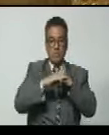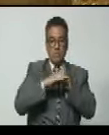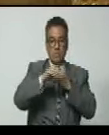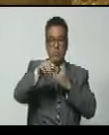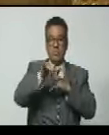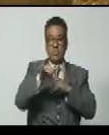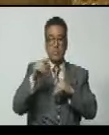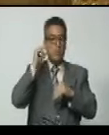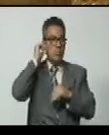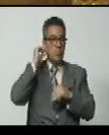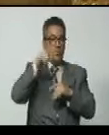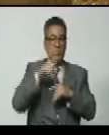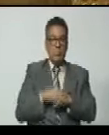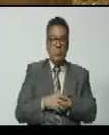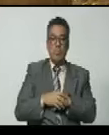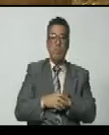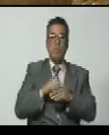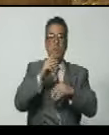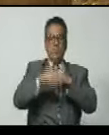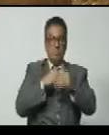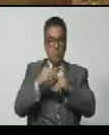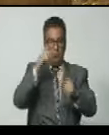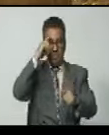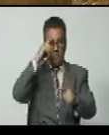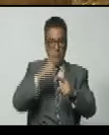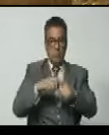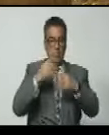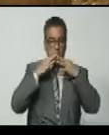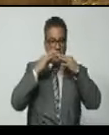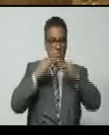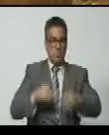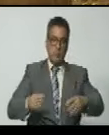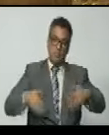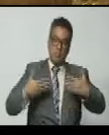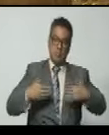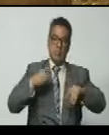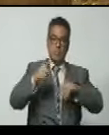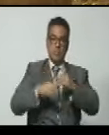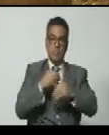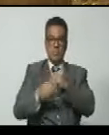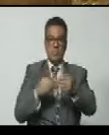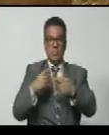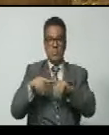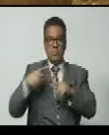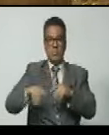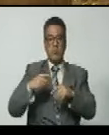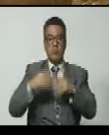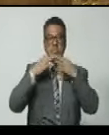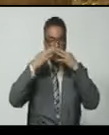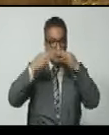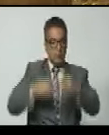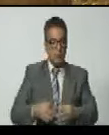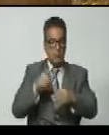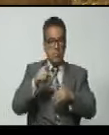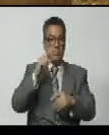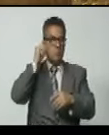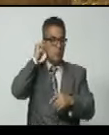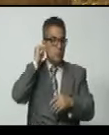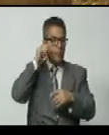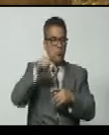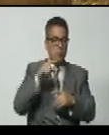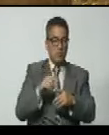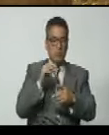las mujeres y equidad de género con el objeto de asegurar el disfrute y ejercicio de los derechos, garantías y deberes de las mujeres